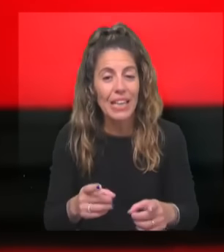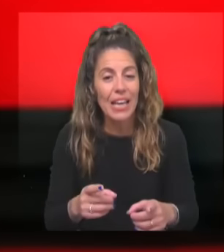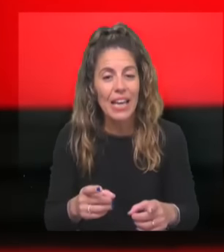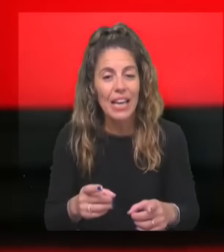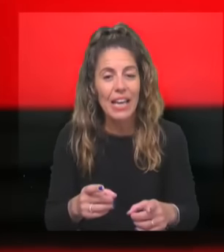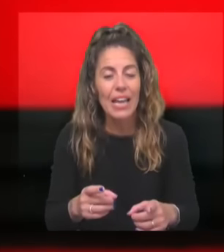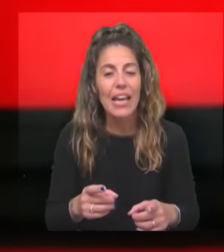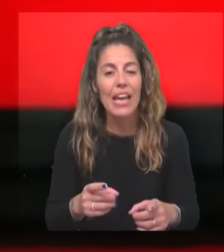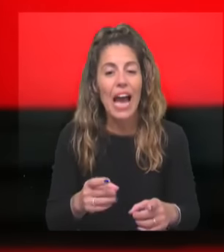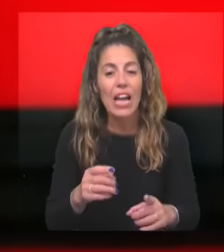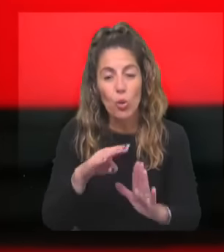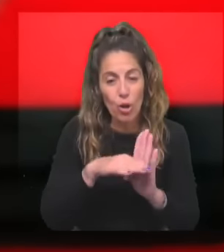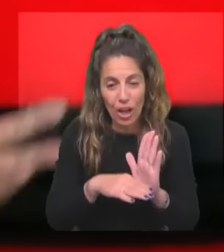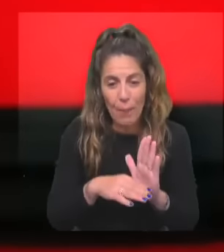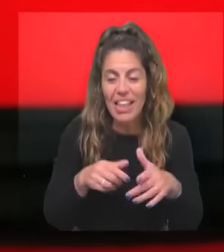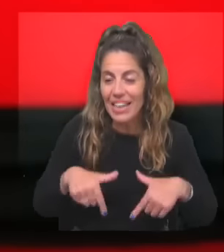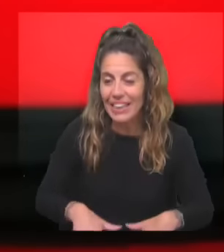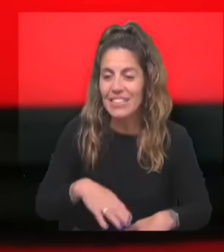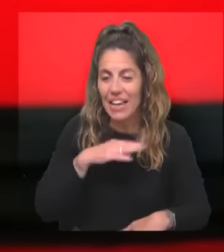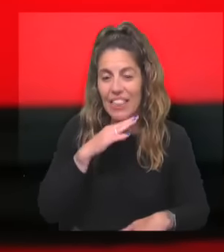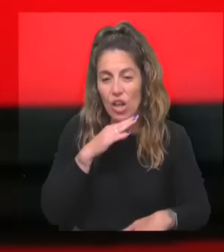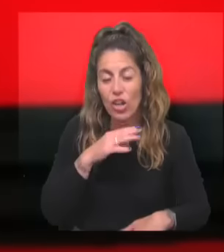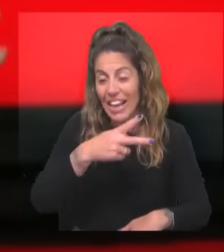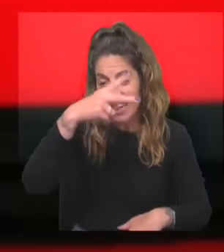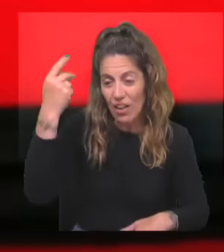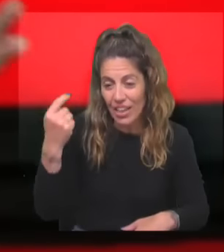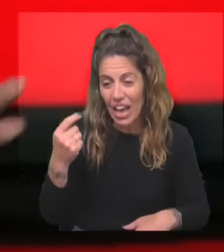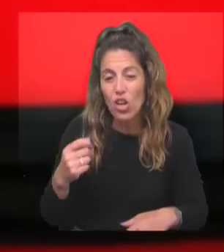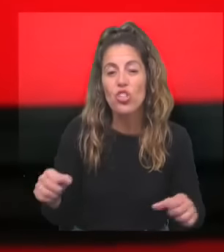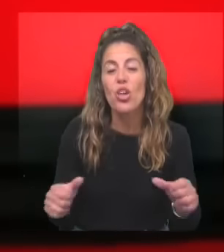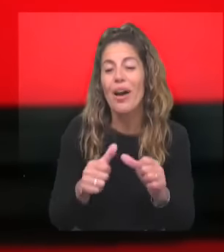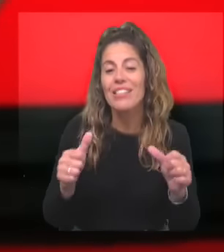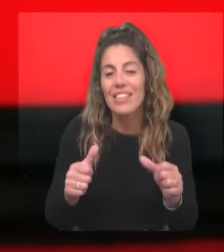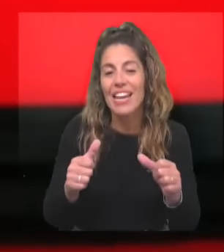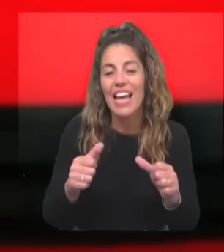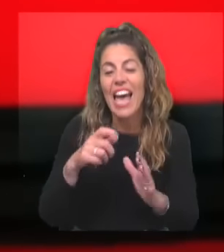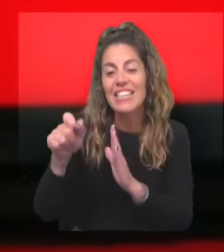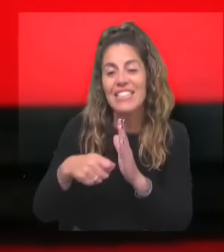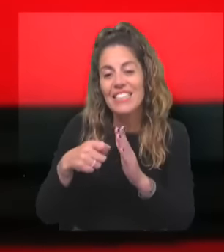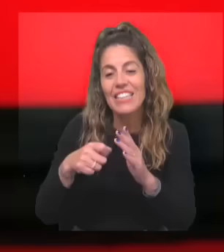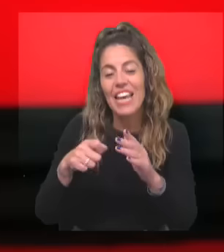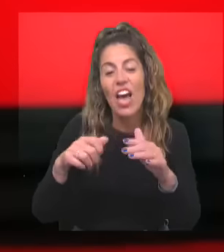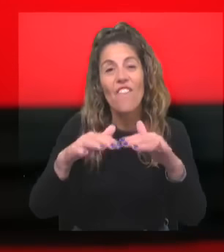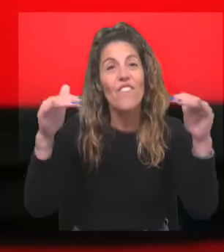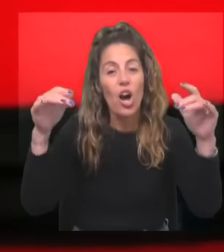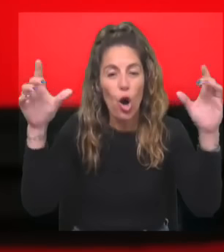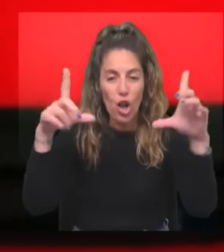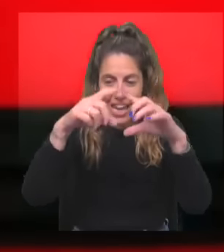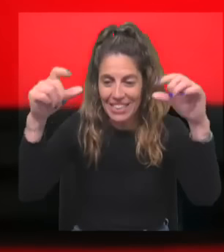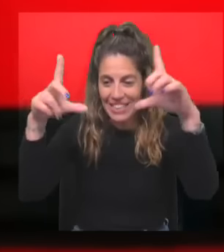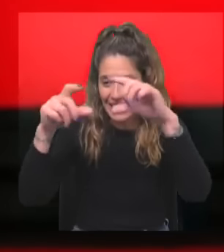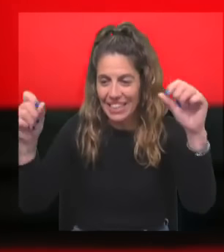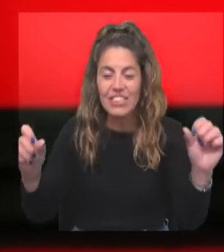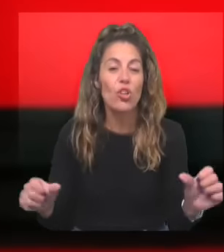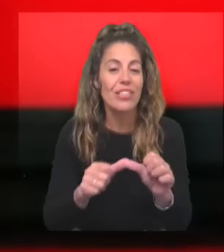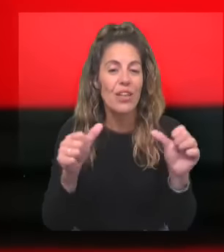Cine Bajo las Estrellas, la película sí. Se va a proyectar probablemente todos los fines de semana del verano al aire libre con un equipamiento propio que tiene la Intendencia,